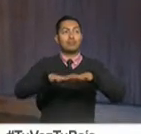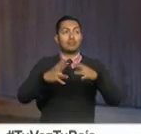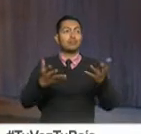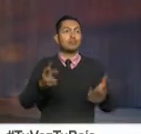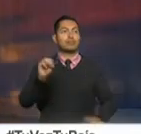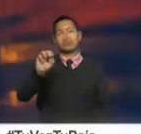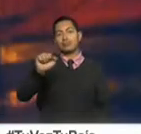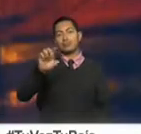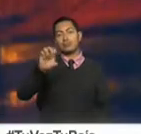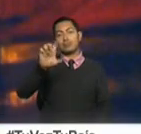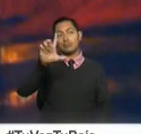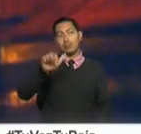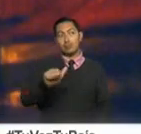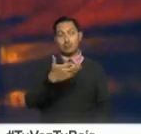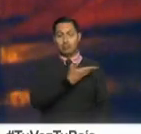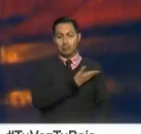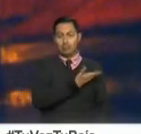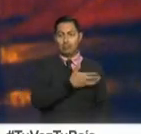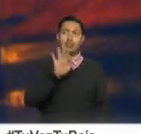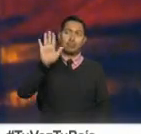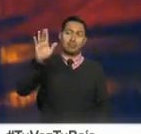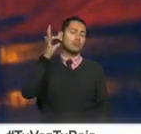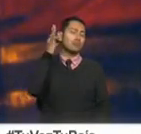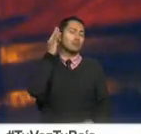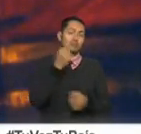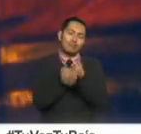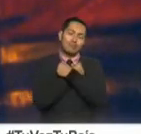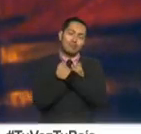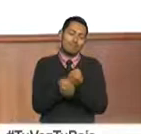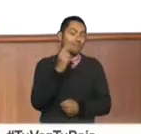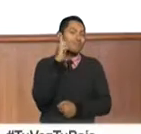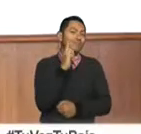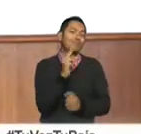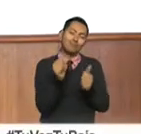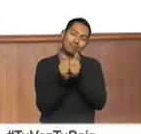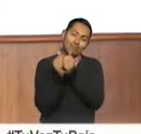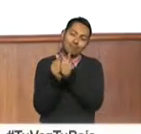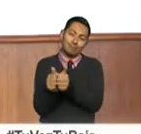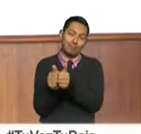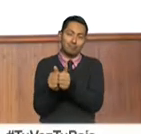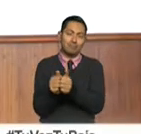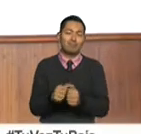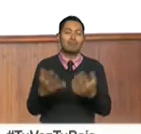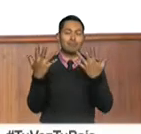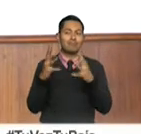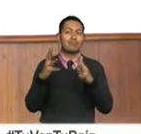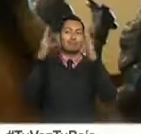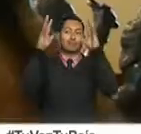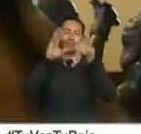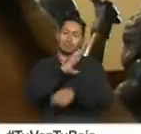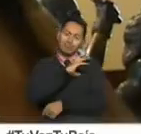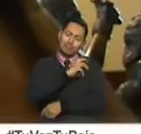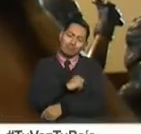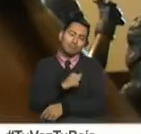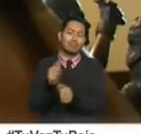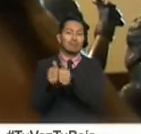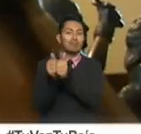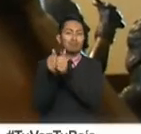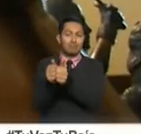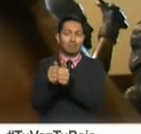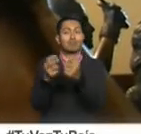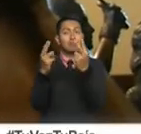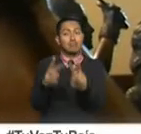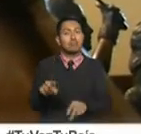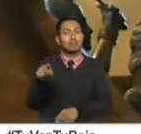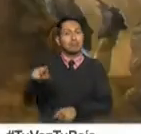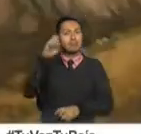Manuela Sáenz como la mujer que amó y acompañó a Simón Bolívar en momentos de gloria y sufrimiento, y también como la